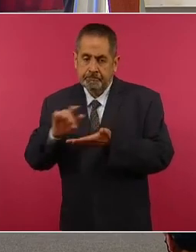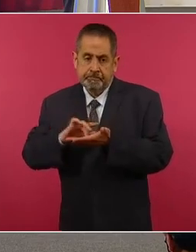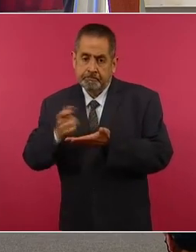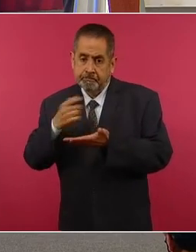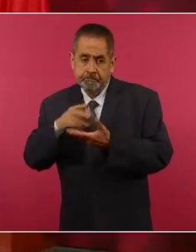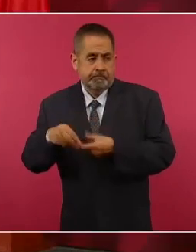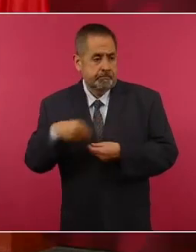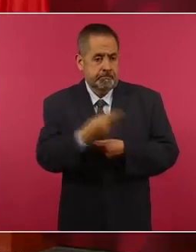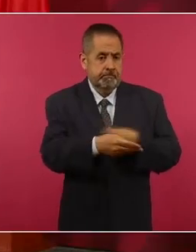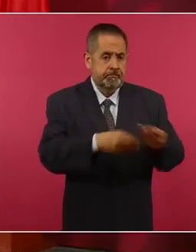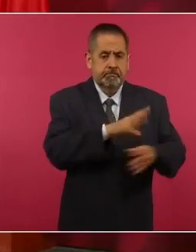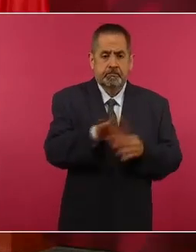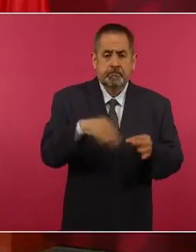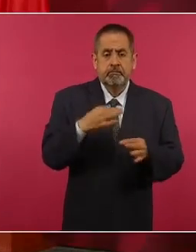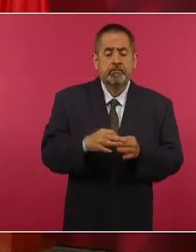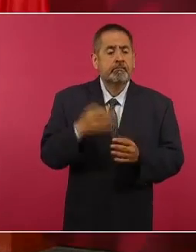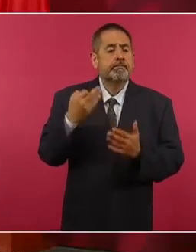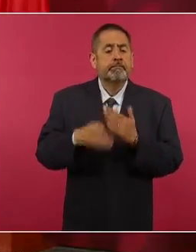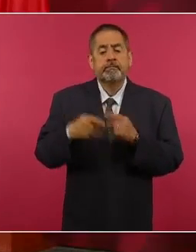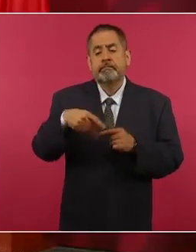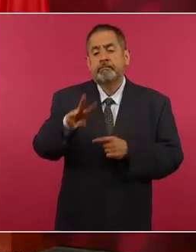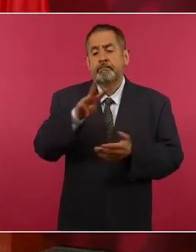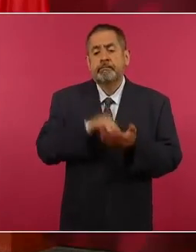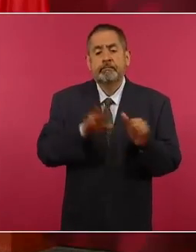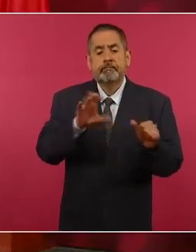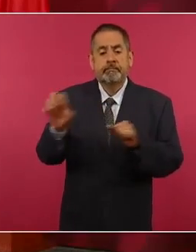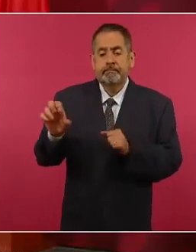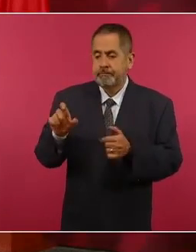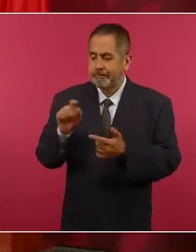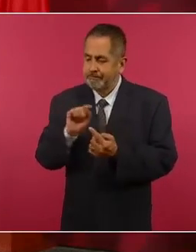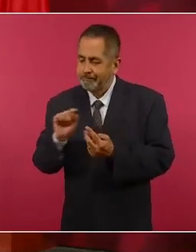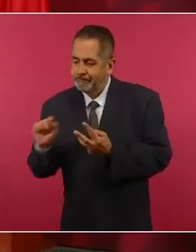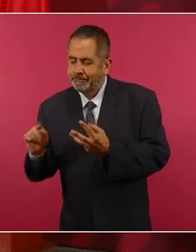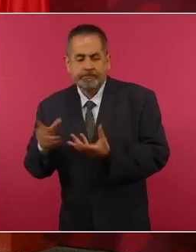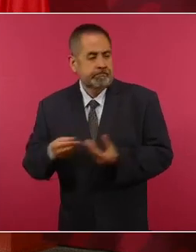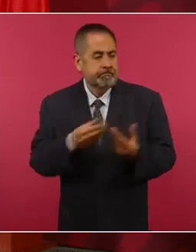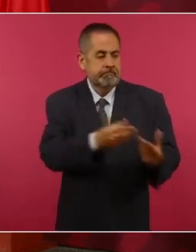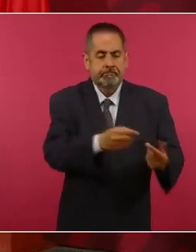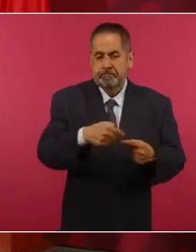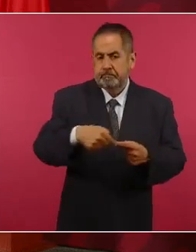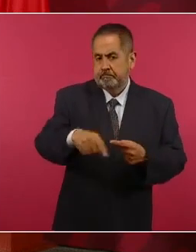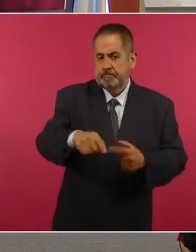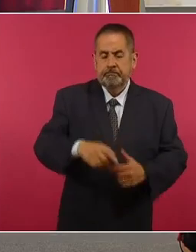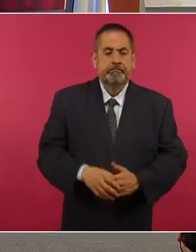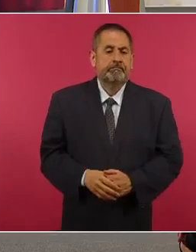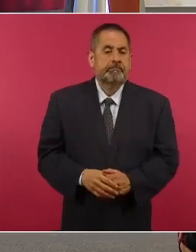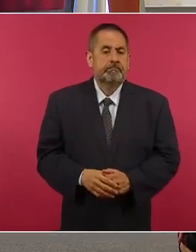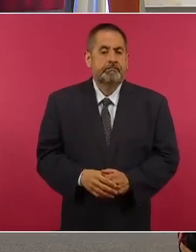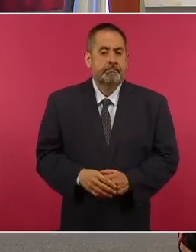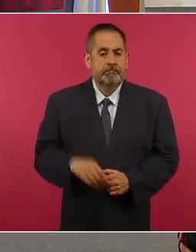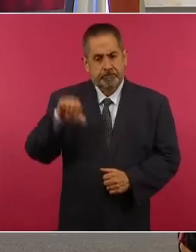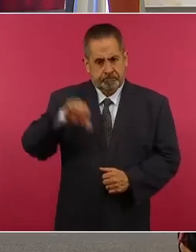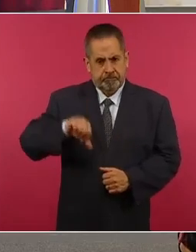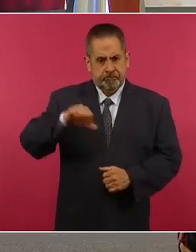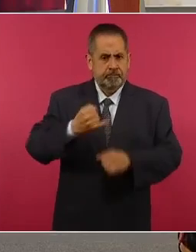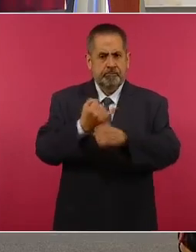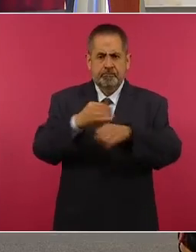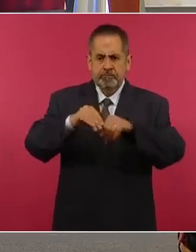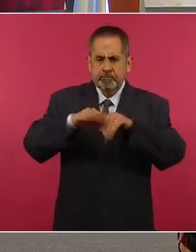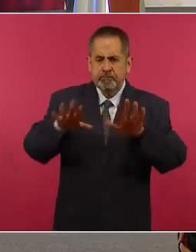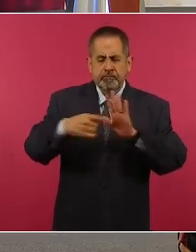en proceso de adquisición de 3.606 piezas de equipo médico. Y el día de hoy queremos también informar